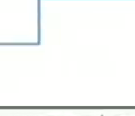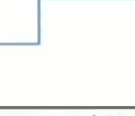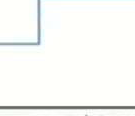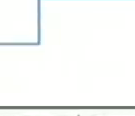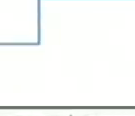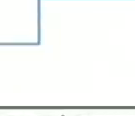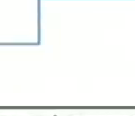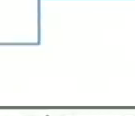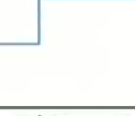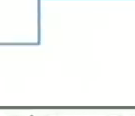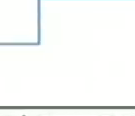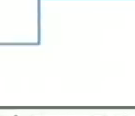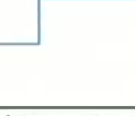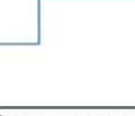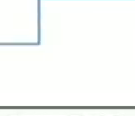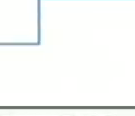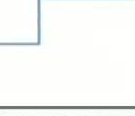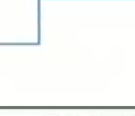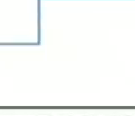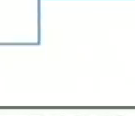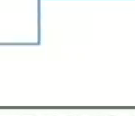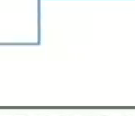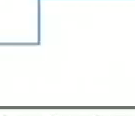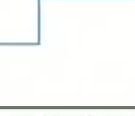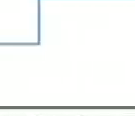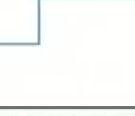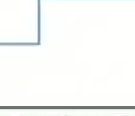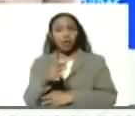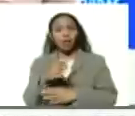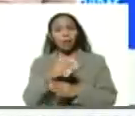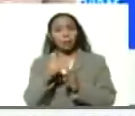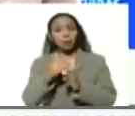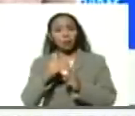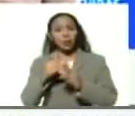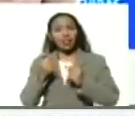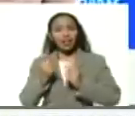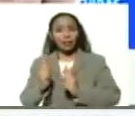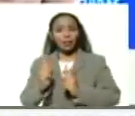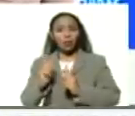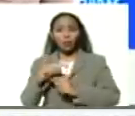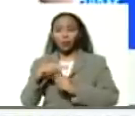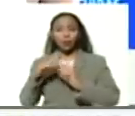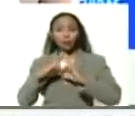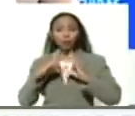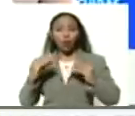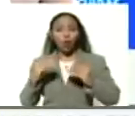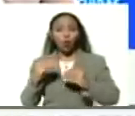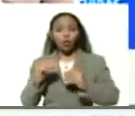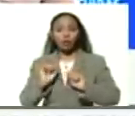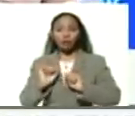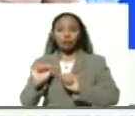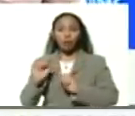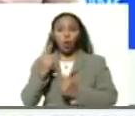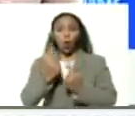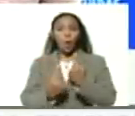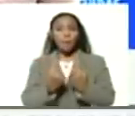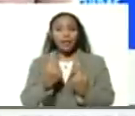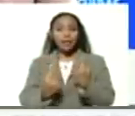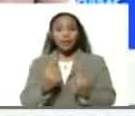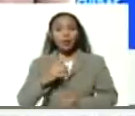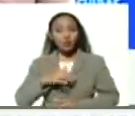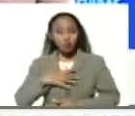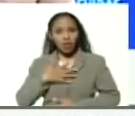podamos abordar los casos leves y moderados con un tratamiento para todos y evitar que los pacientes puedan